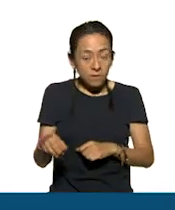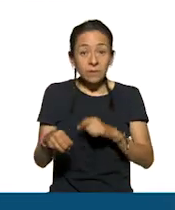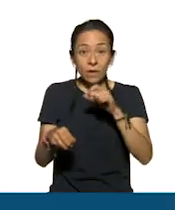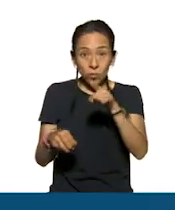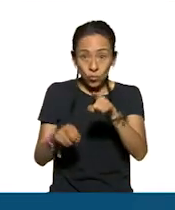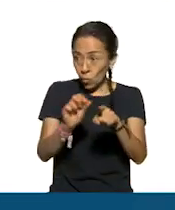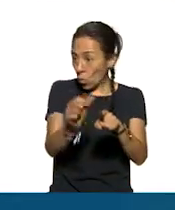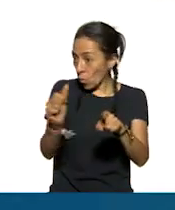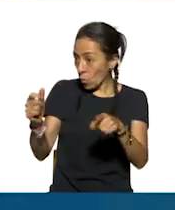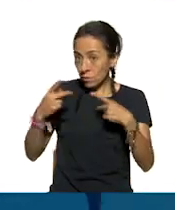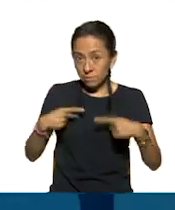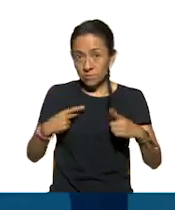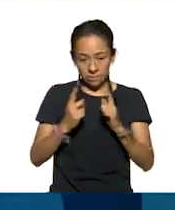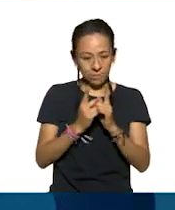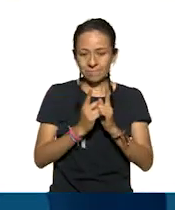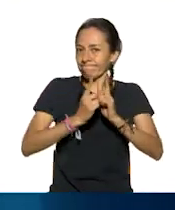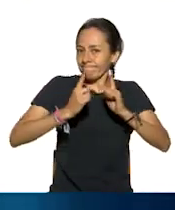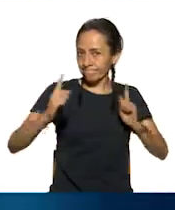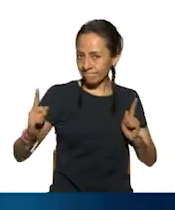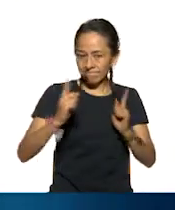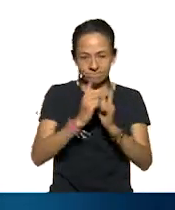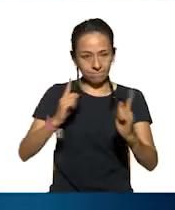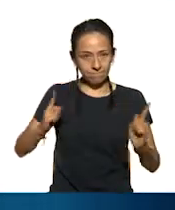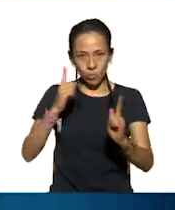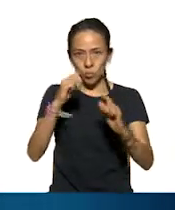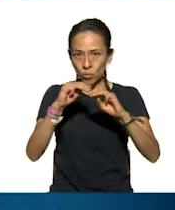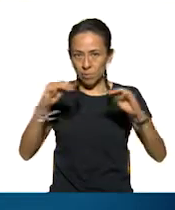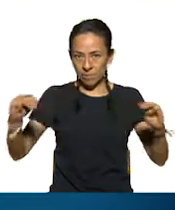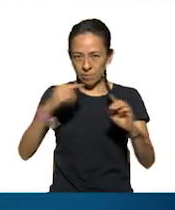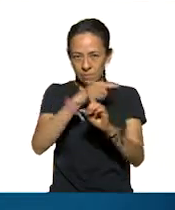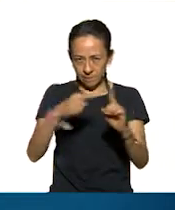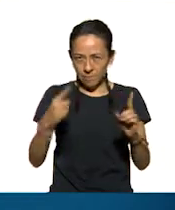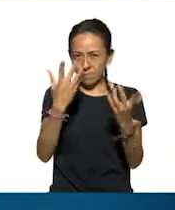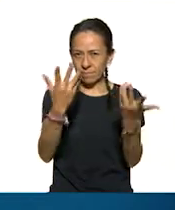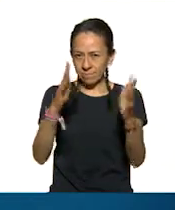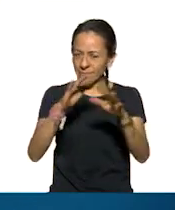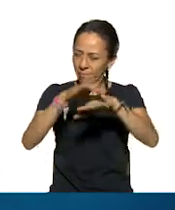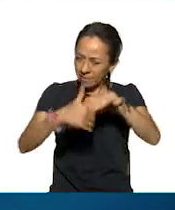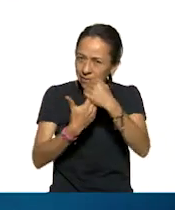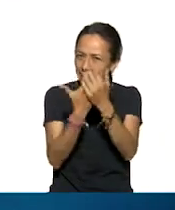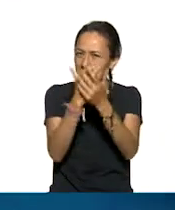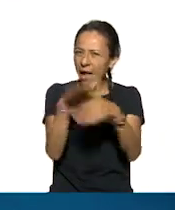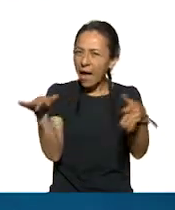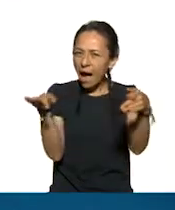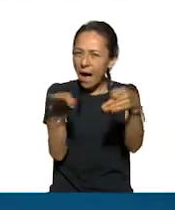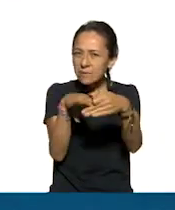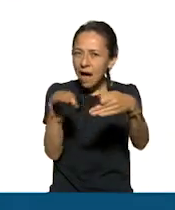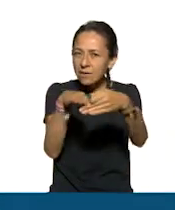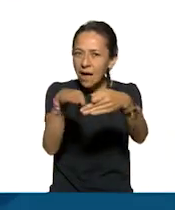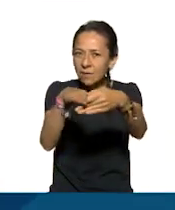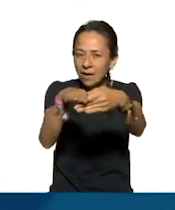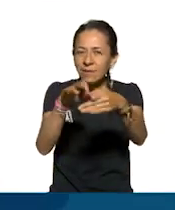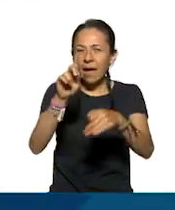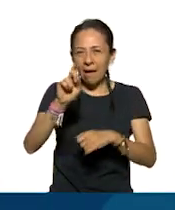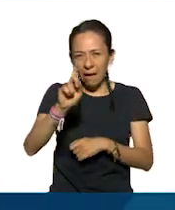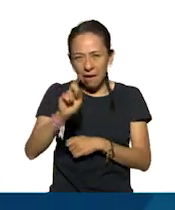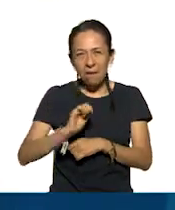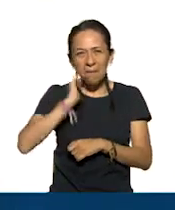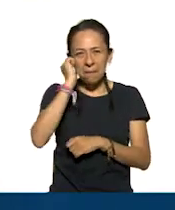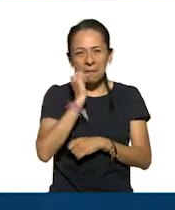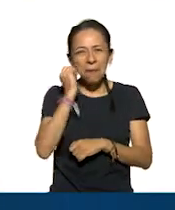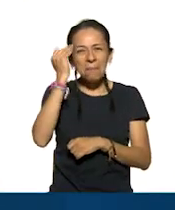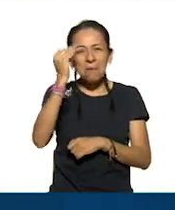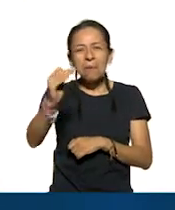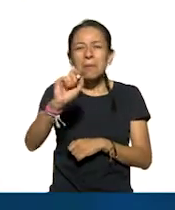1,5 metros entre tú y los demás. Lávate las manos muy seguido con agua y jabón por lo menos durante 20 segundos o